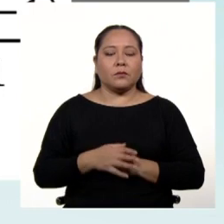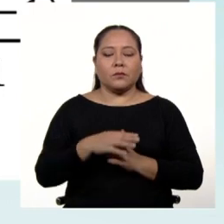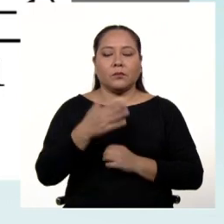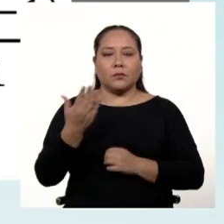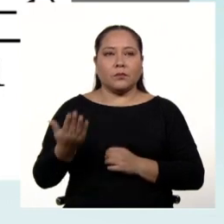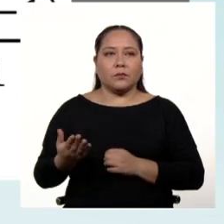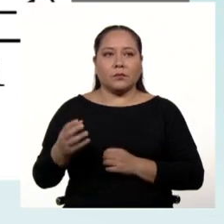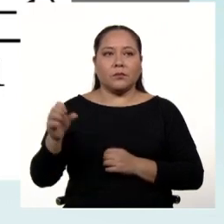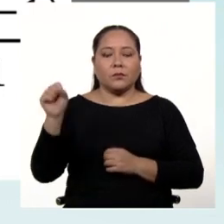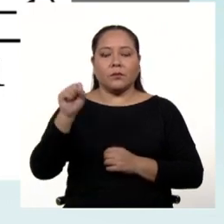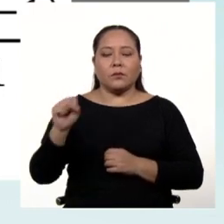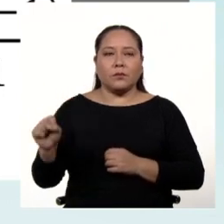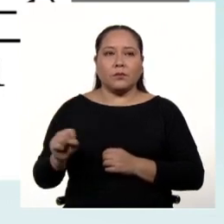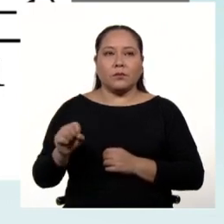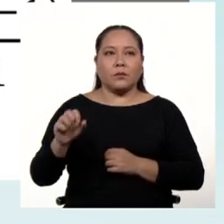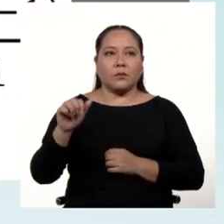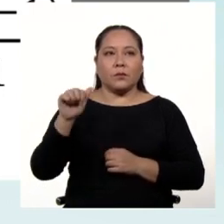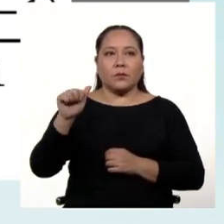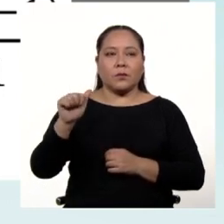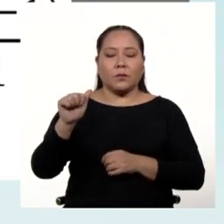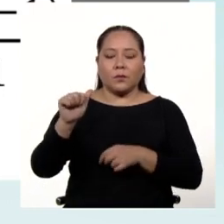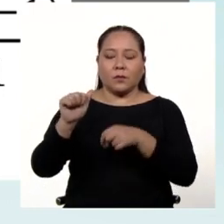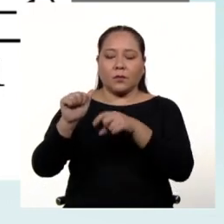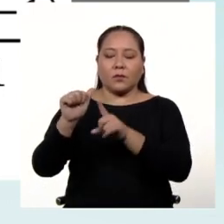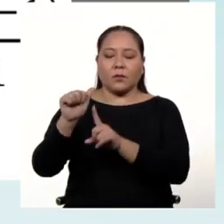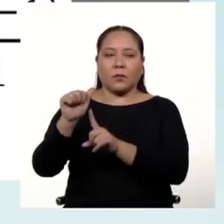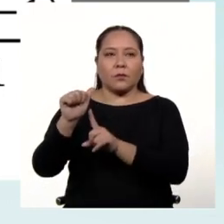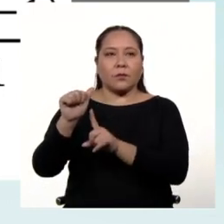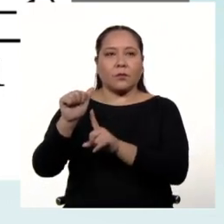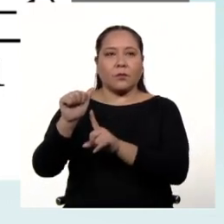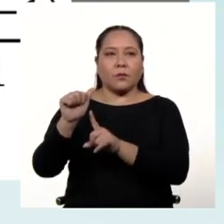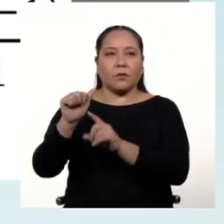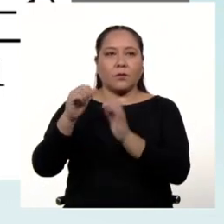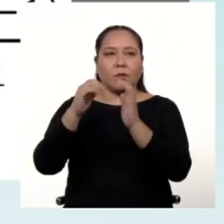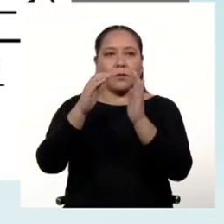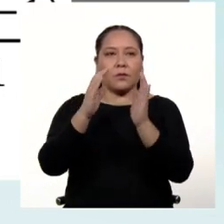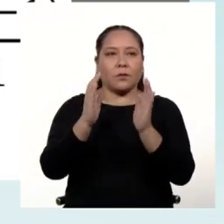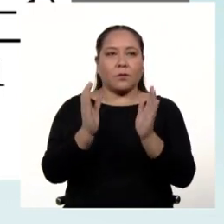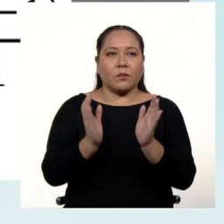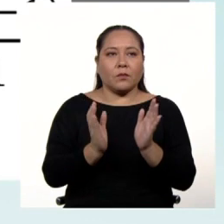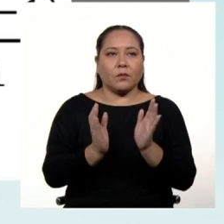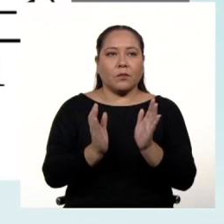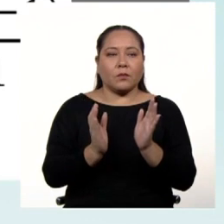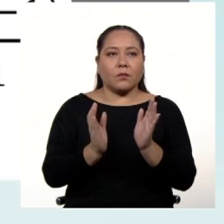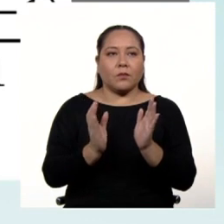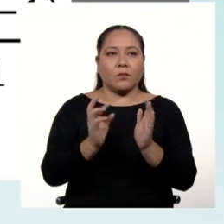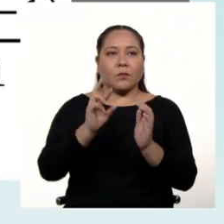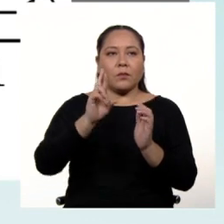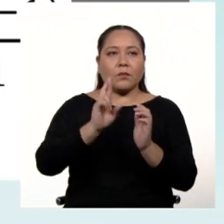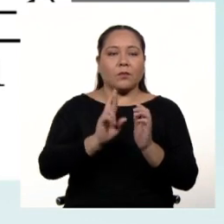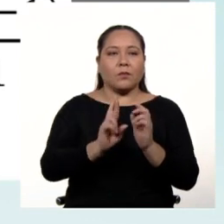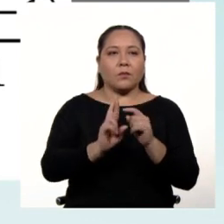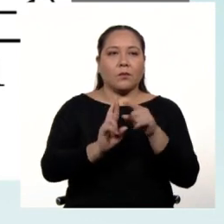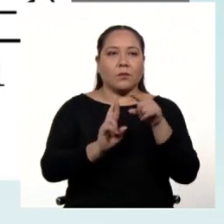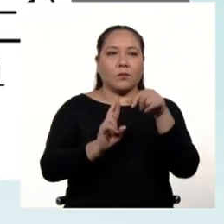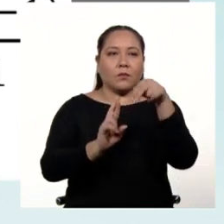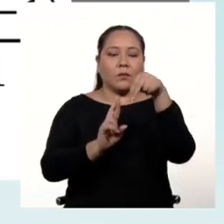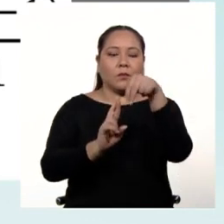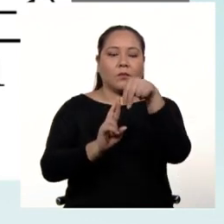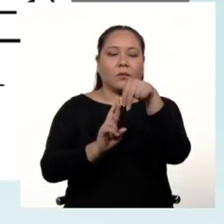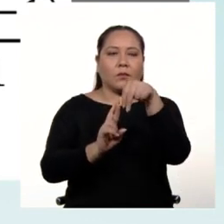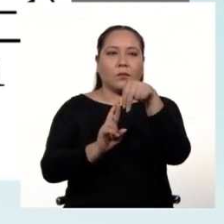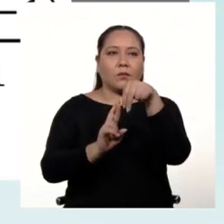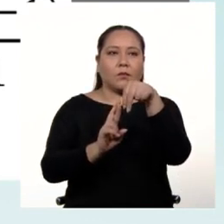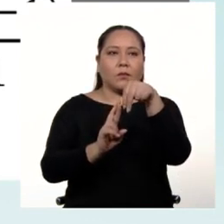O la suma de término S es igual al primer término a sub 1 que multiplica a la sustracción de